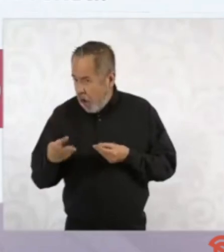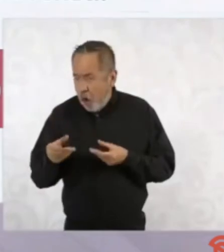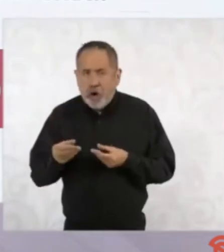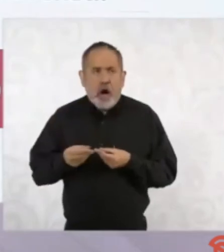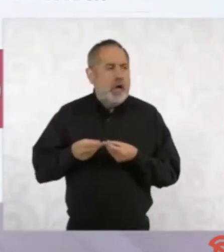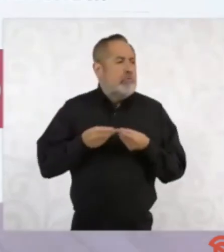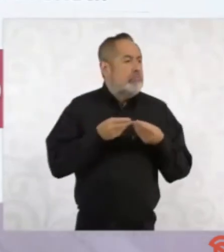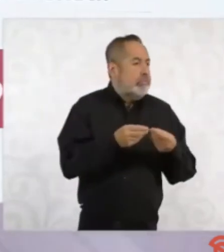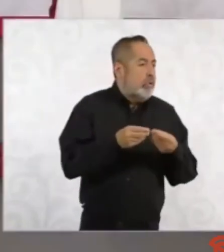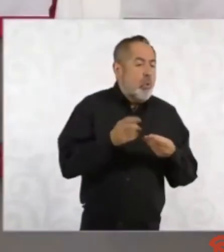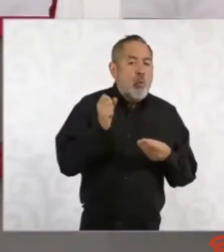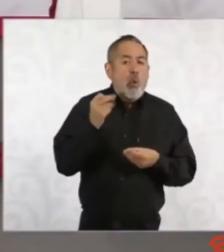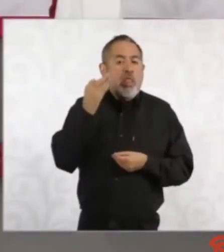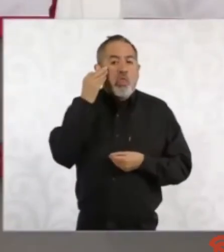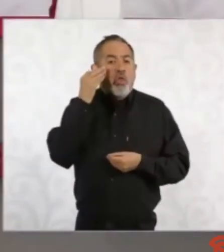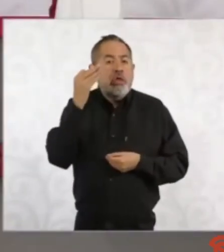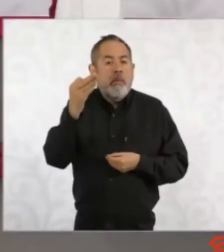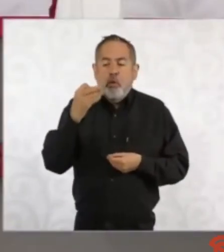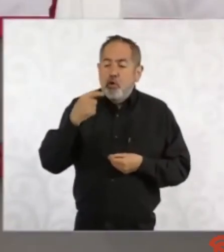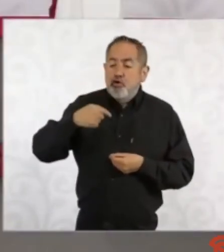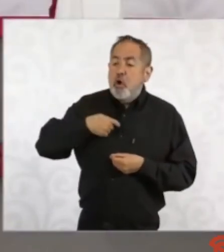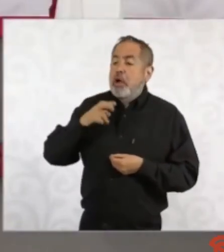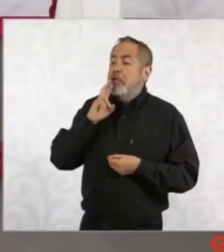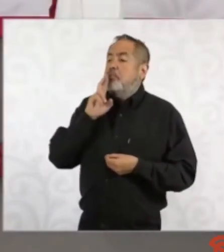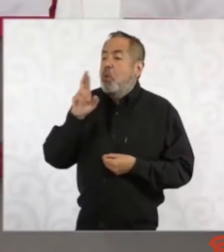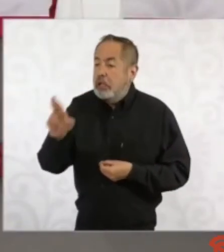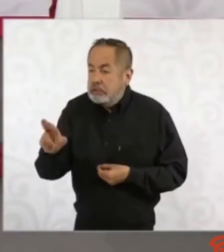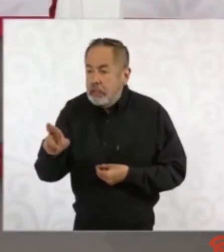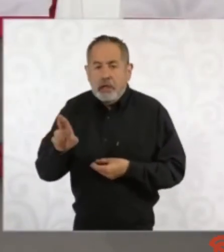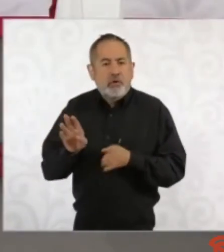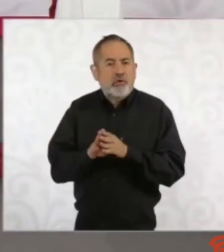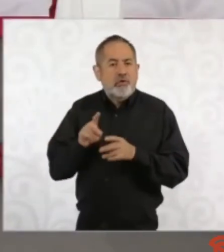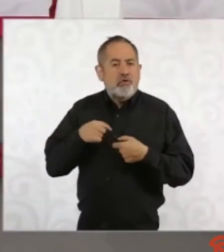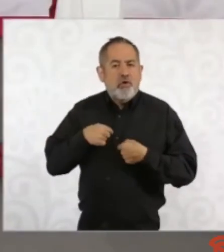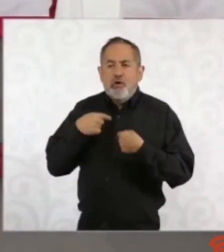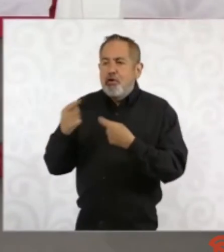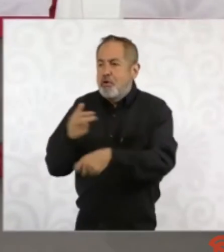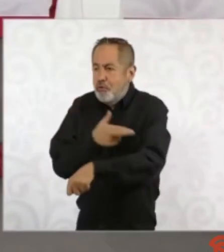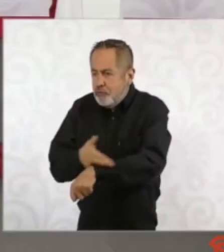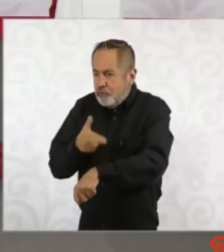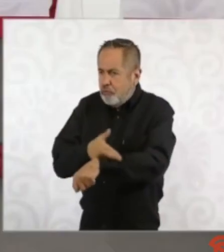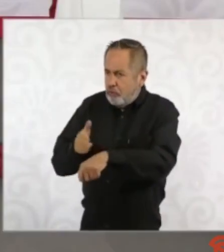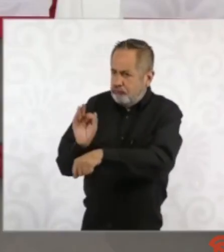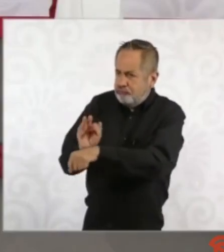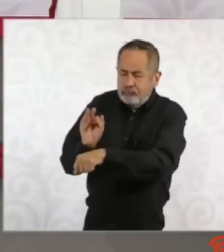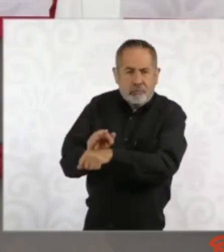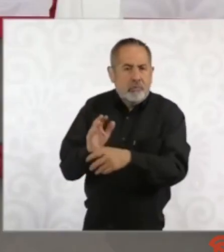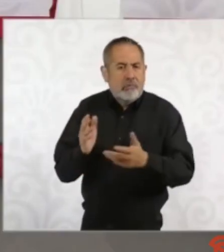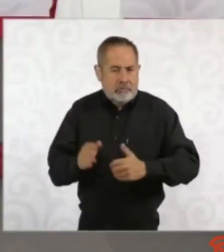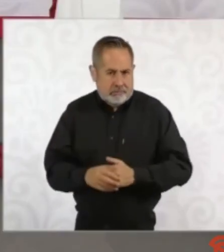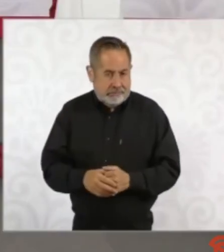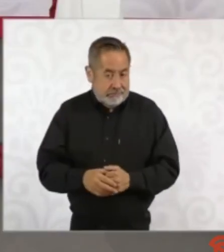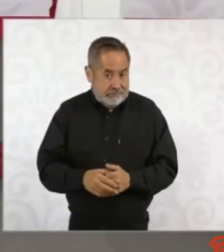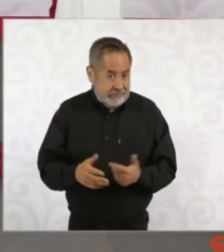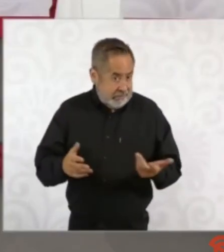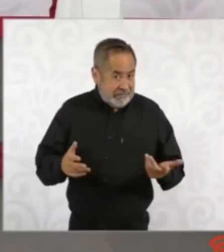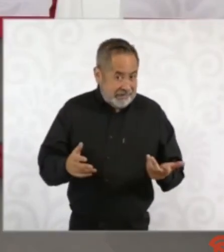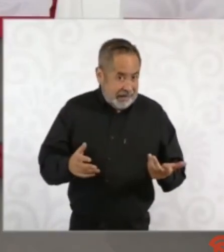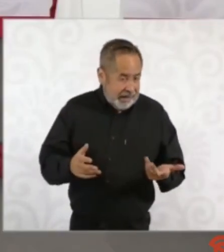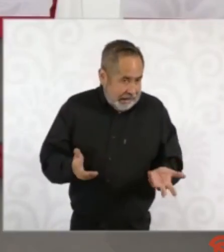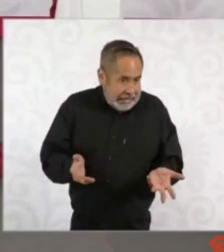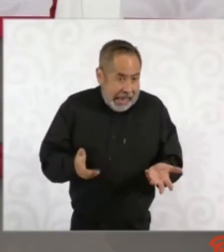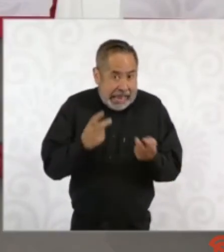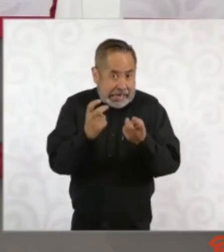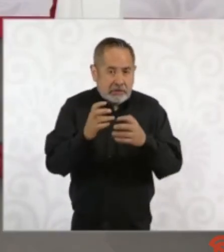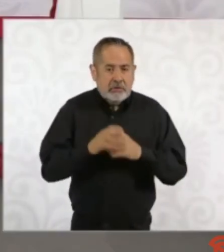pueda responder el defensor de audiencia. Bueno, ¿cuándo interviene la autoridad? Porque mucho se ha hablado